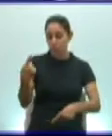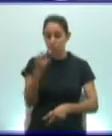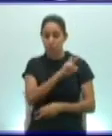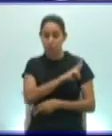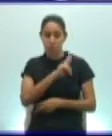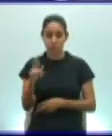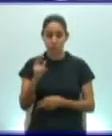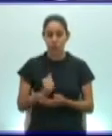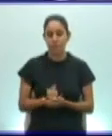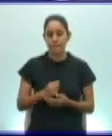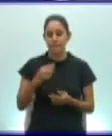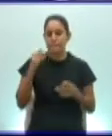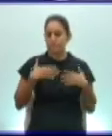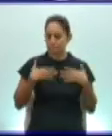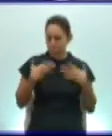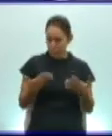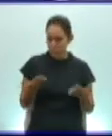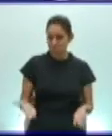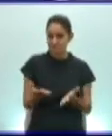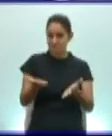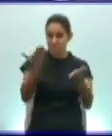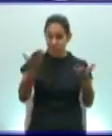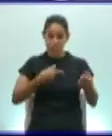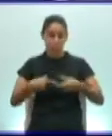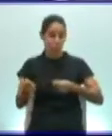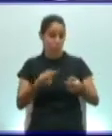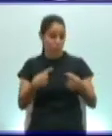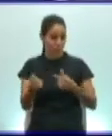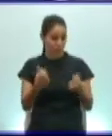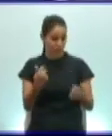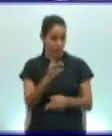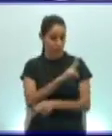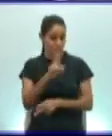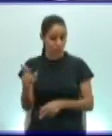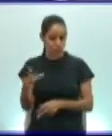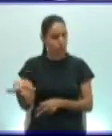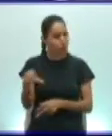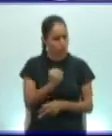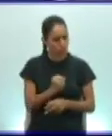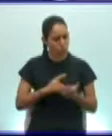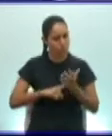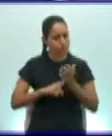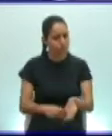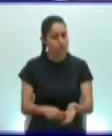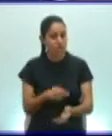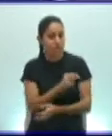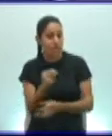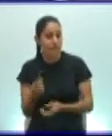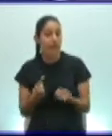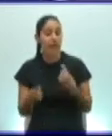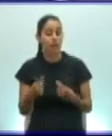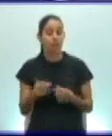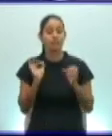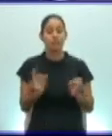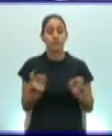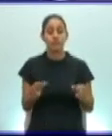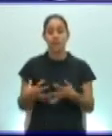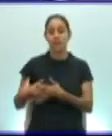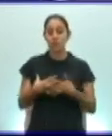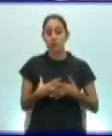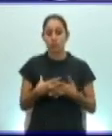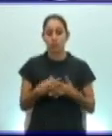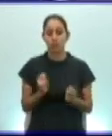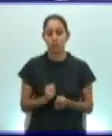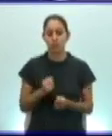desarrollo económico-social de la revolución. Y todo esto nos va a demostrar algo, que Estados Unidos siempre ha sido el enemigo